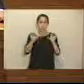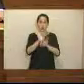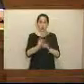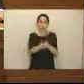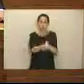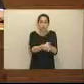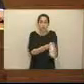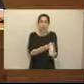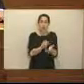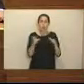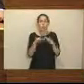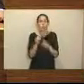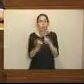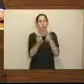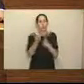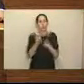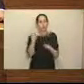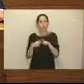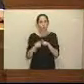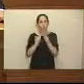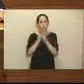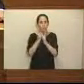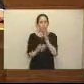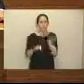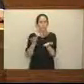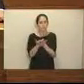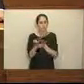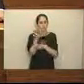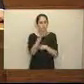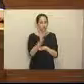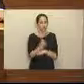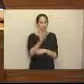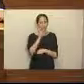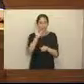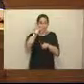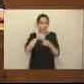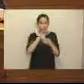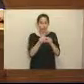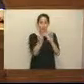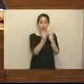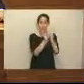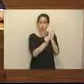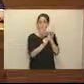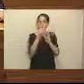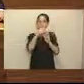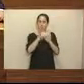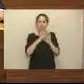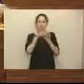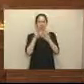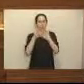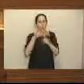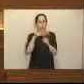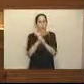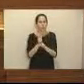hemos enmendado de forma muy intensa, precisamente para llenarla de contenido de todas esas medidas que hay que aplicar de lucha contra la corrupción,